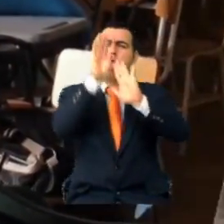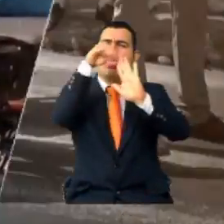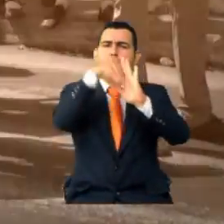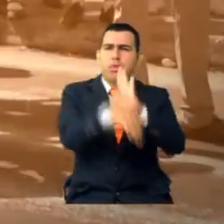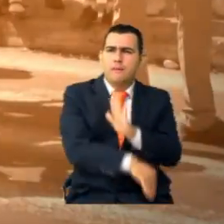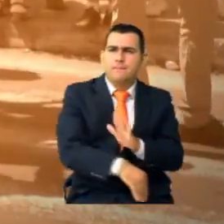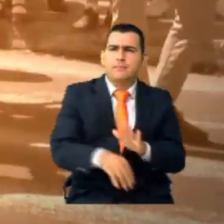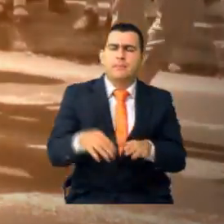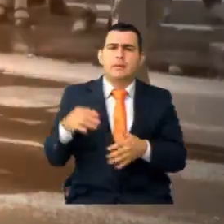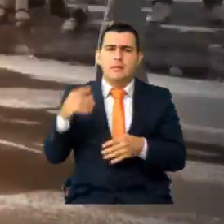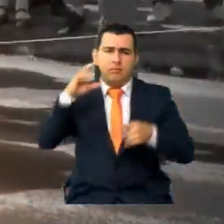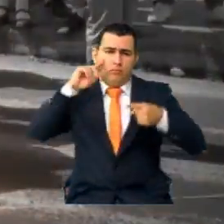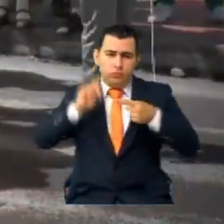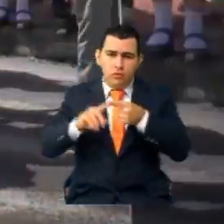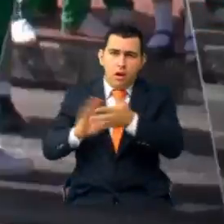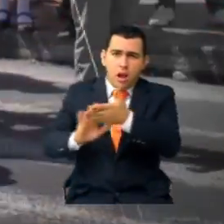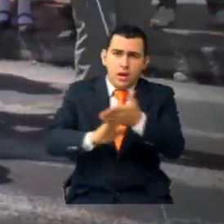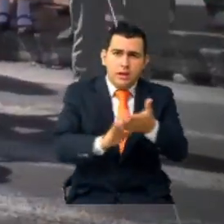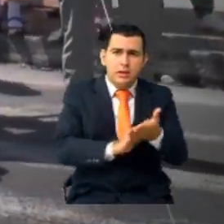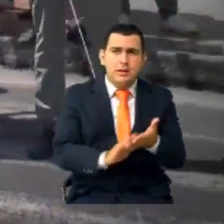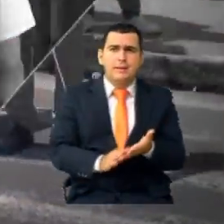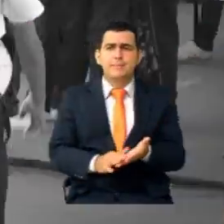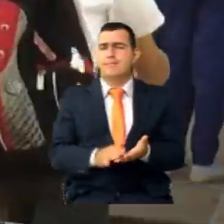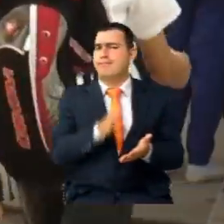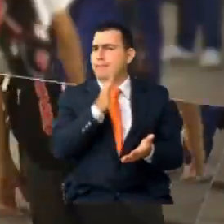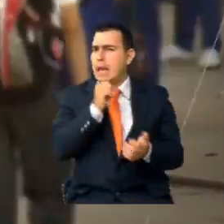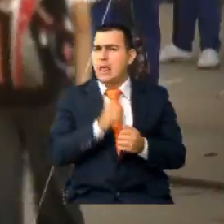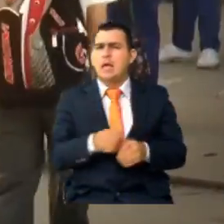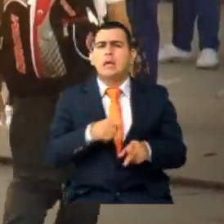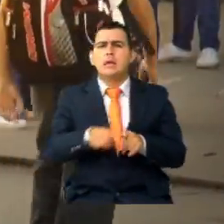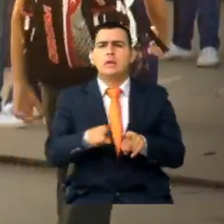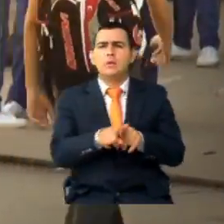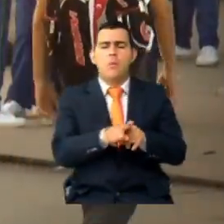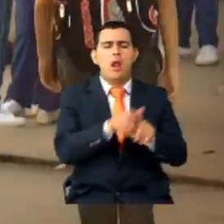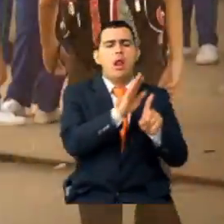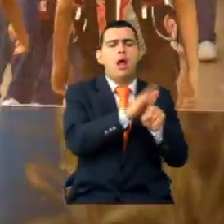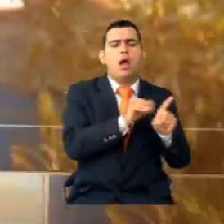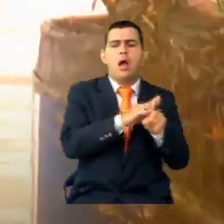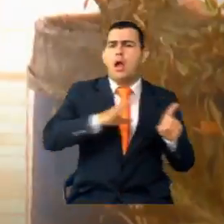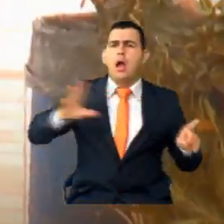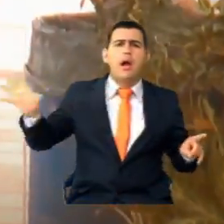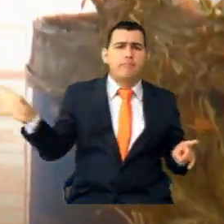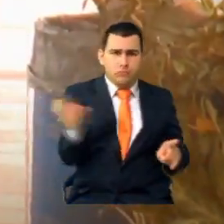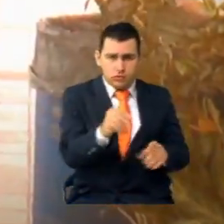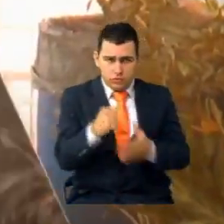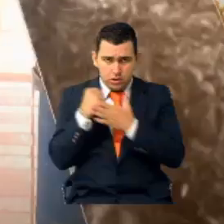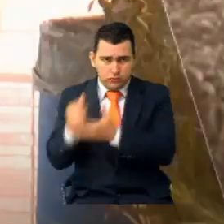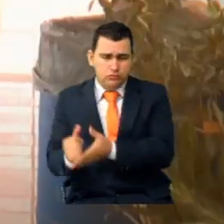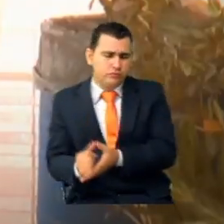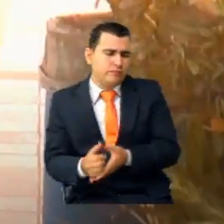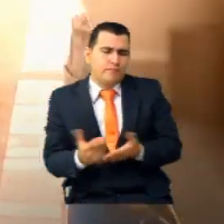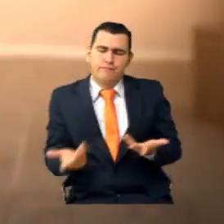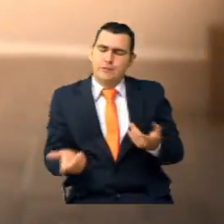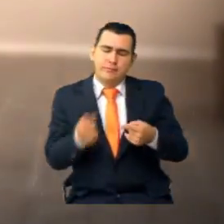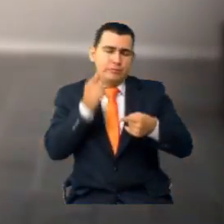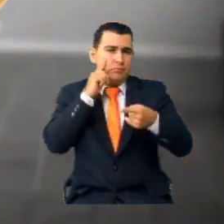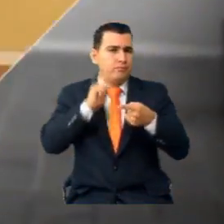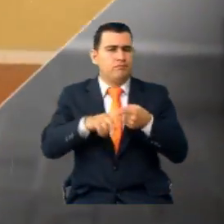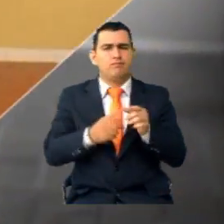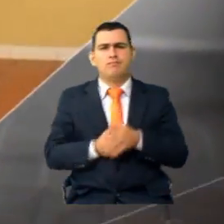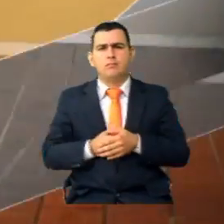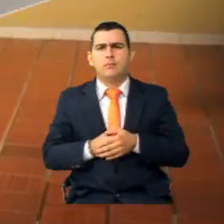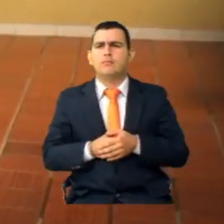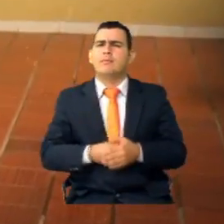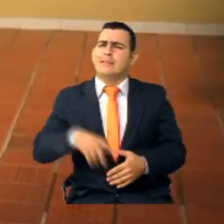veces interminables para beneficiar en algunos casos a unos pocos y no a toda la comunidad estudiantil como sería lo ideal. La necesidad